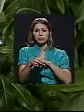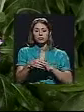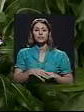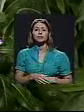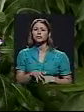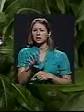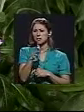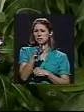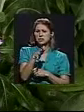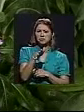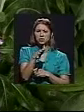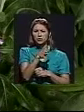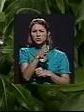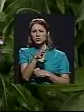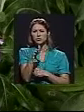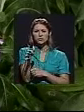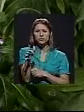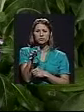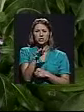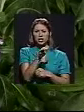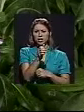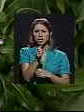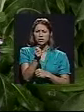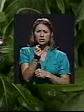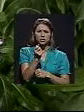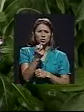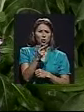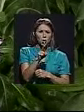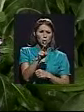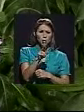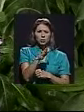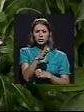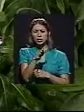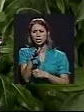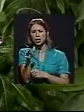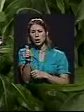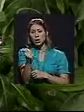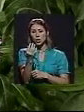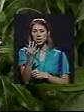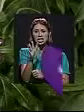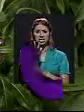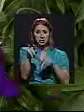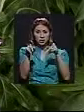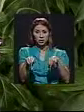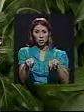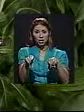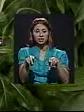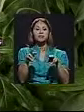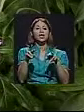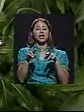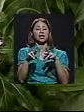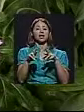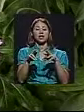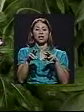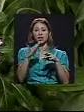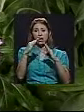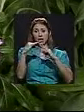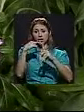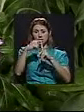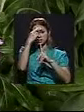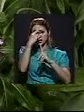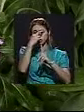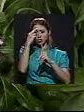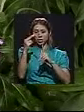12 o 15, sí, yo creo que eran más de 12 o 15. Los reunieron en la casa del soispal y